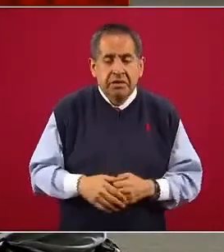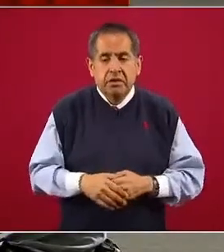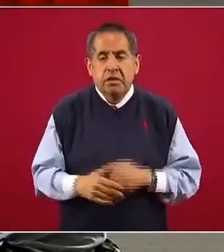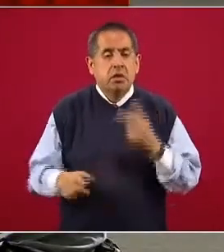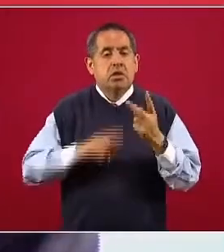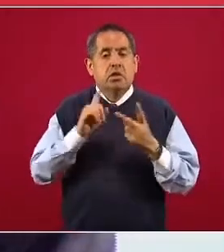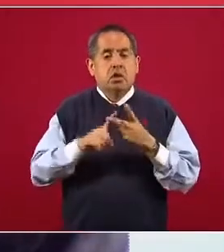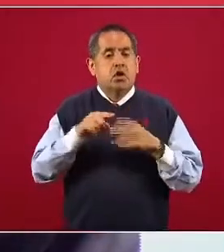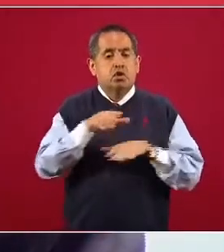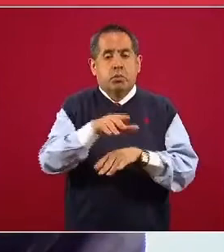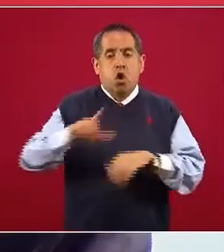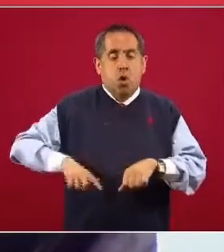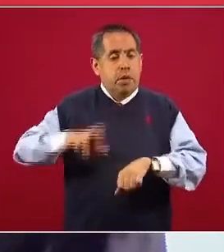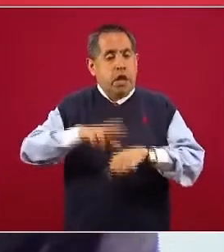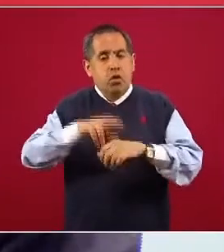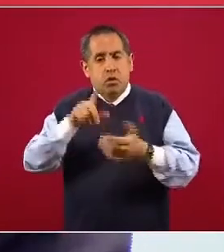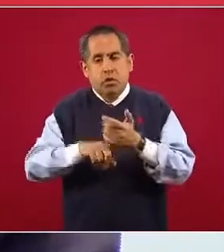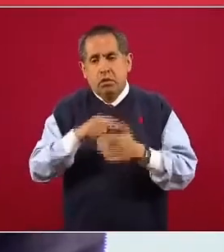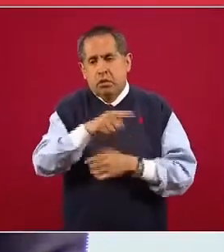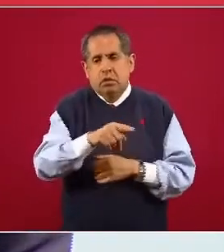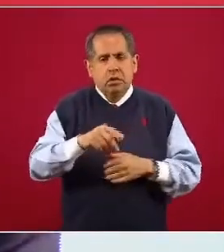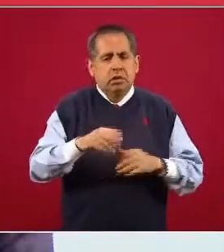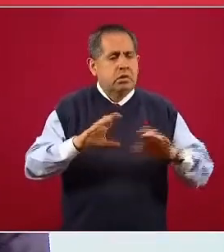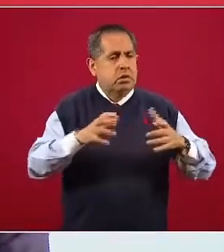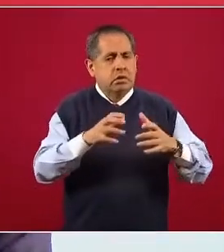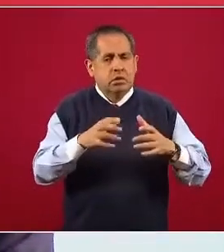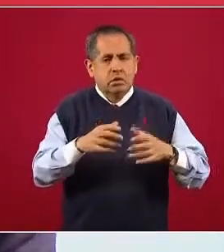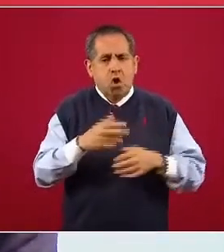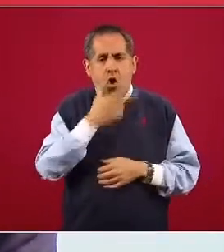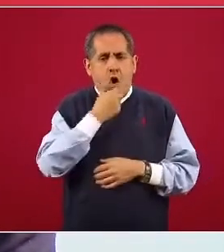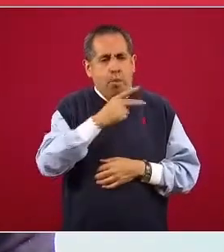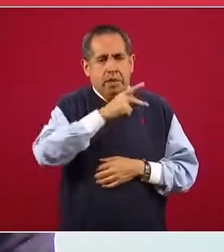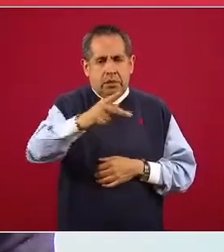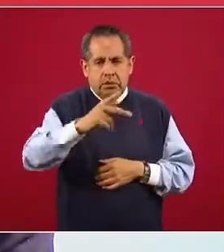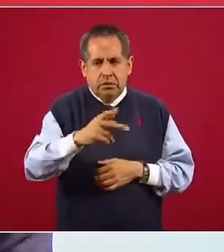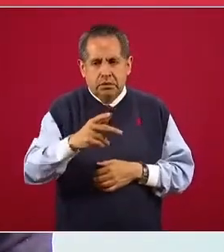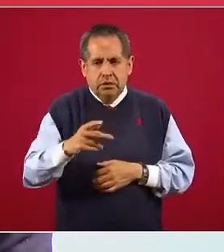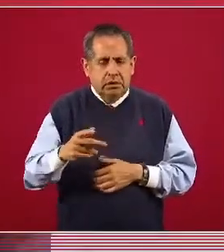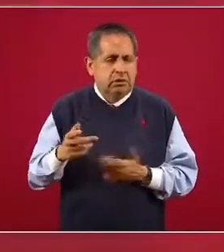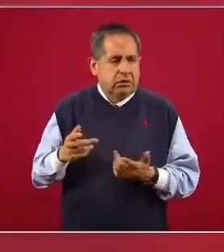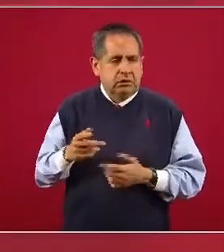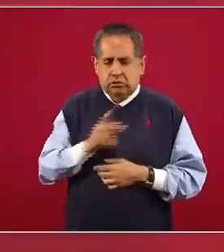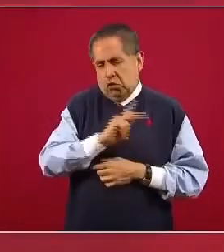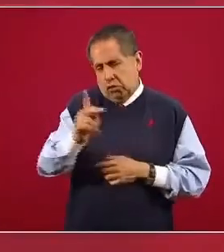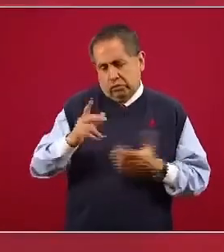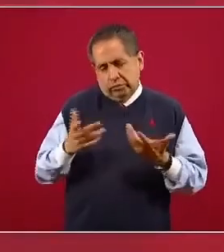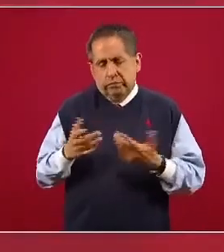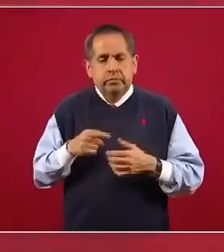los señores gobernadores, en este caso son todos hombres, por eso no uso lenguaje de género,